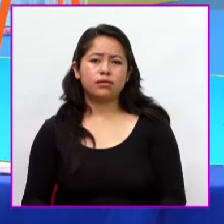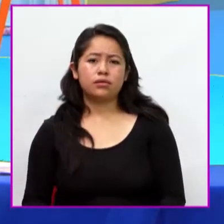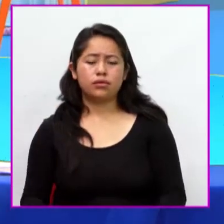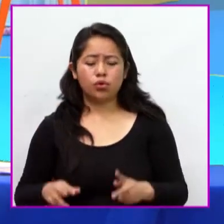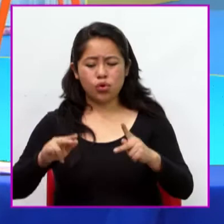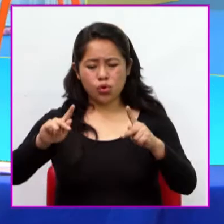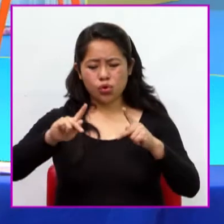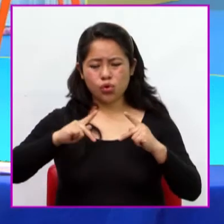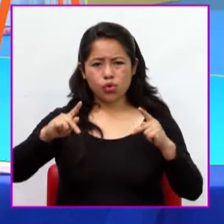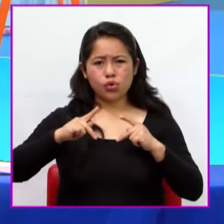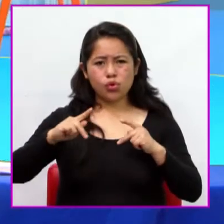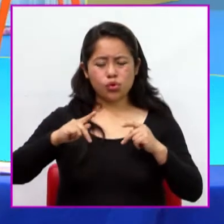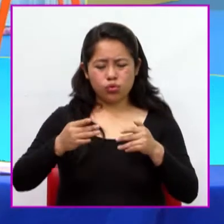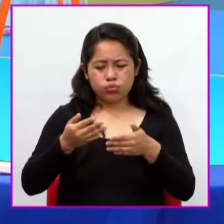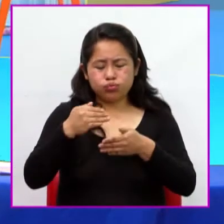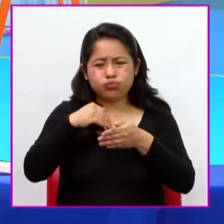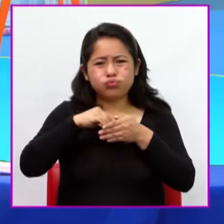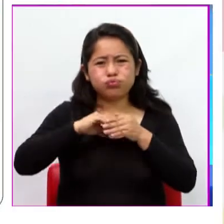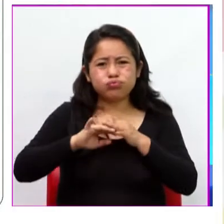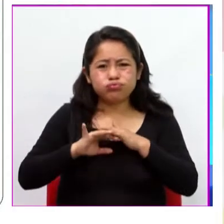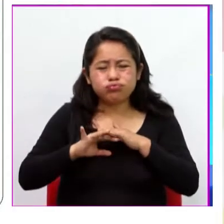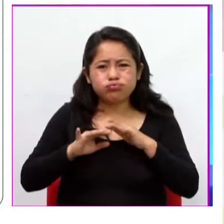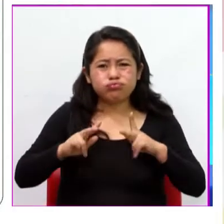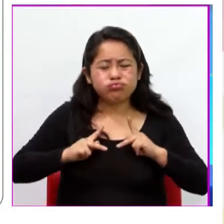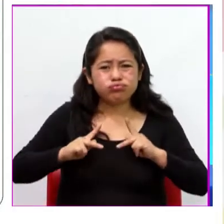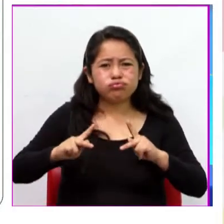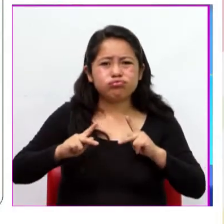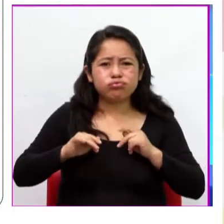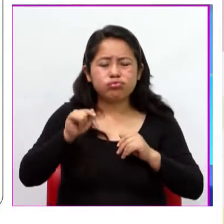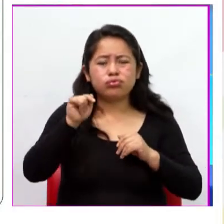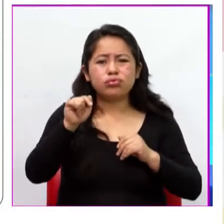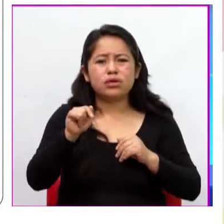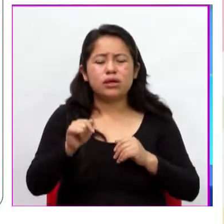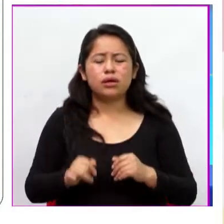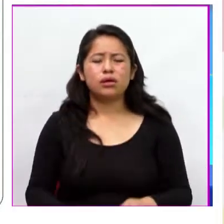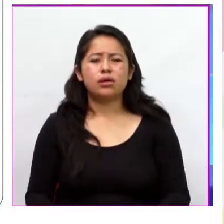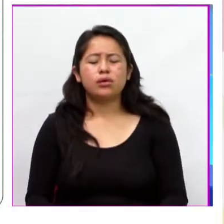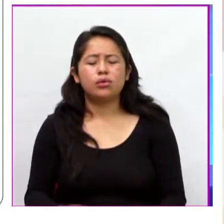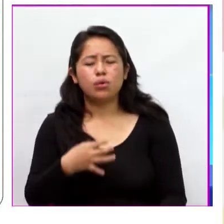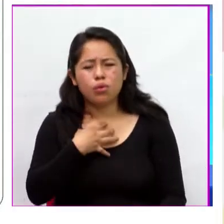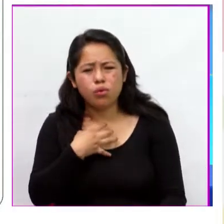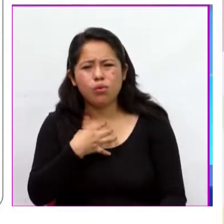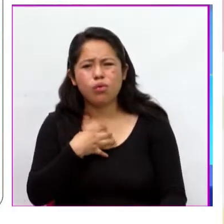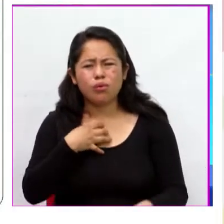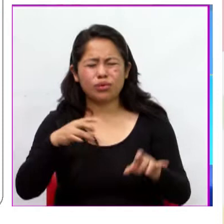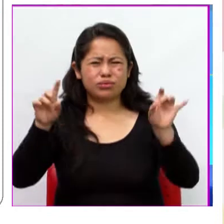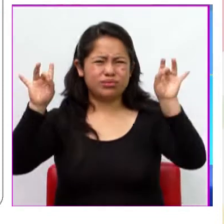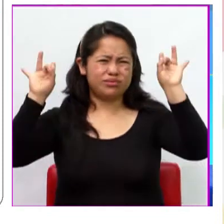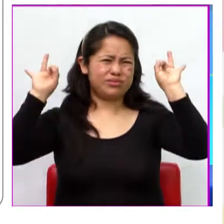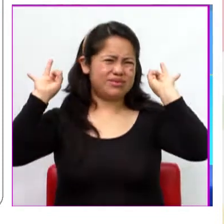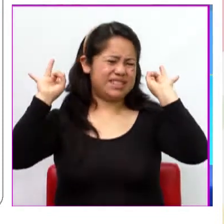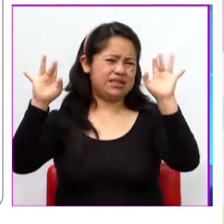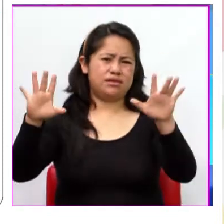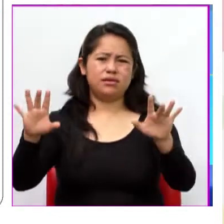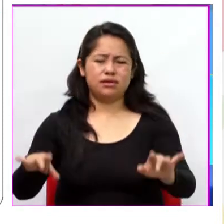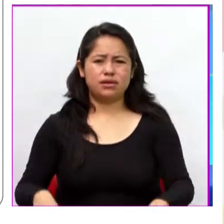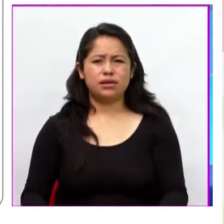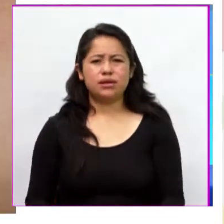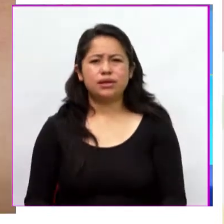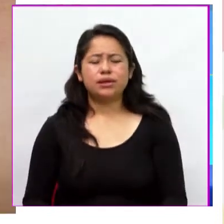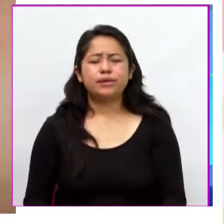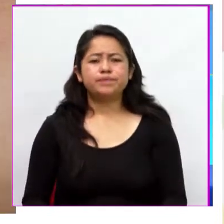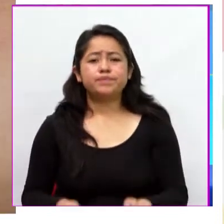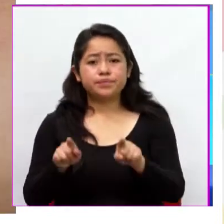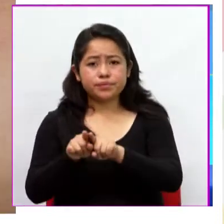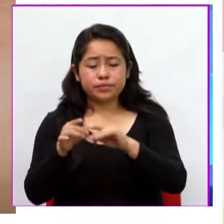el pulmón de los fumadores y puede causar bronquitis crónica. También puede presentar problemas